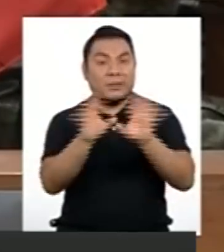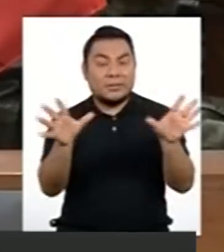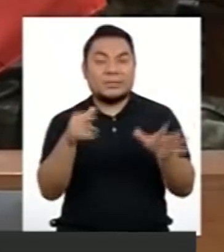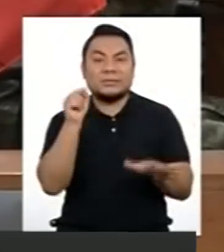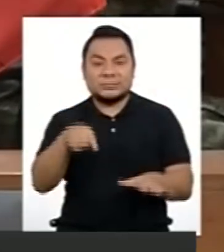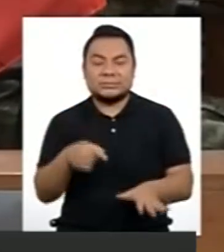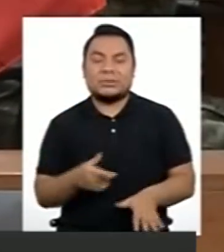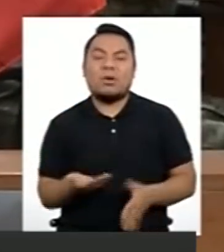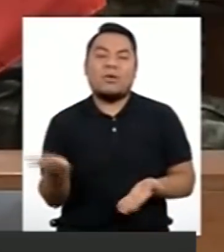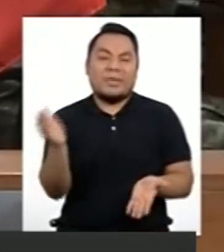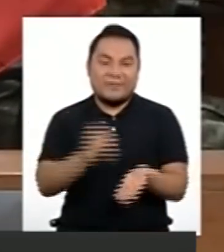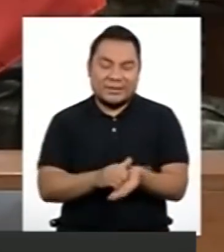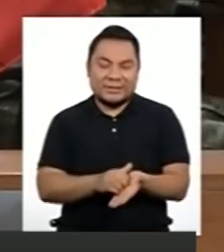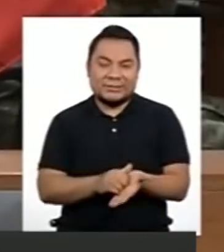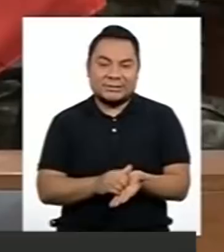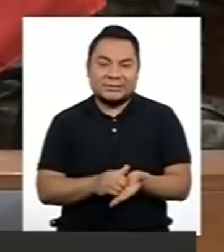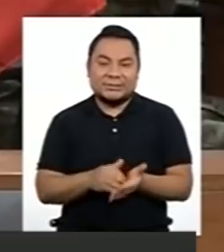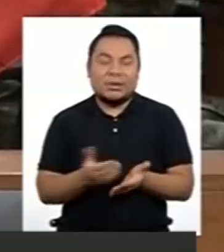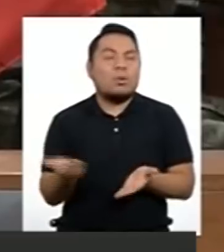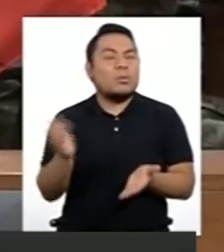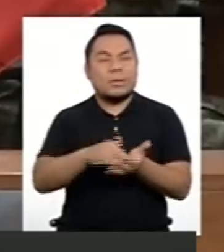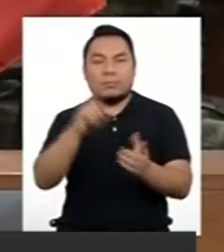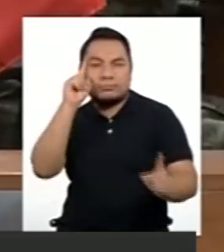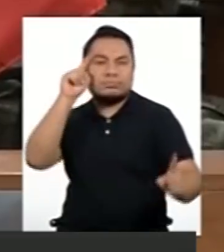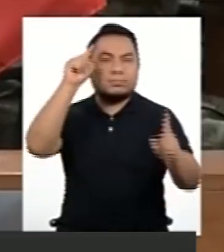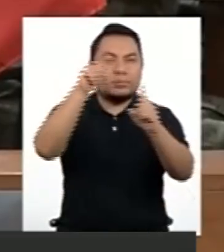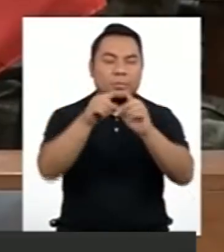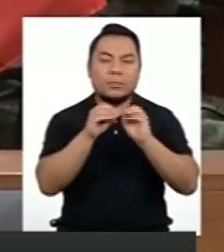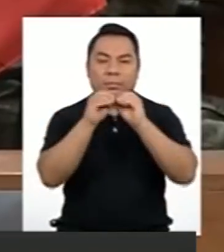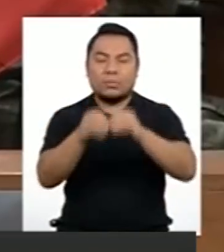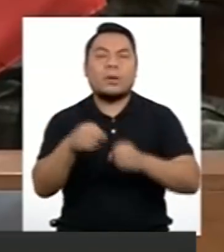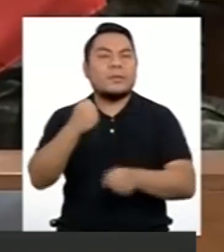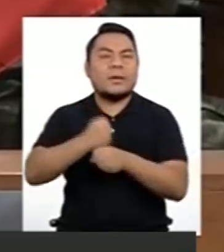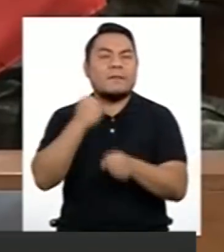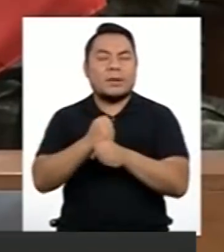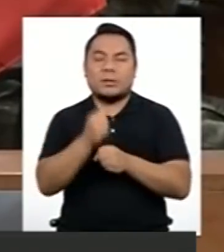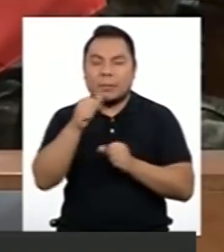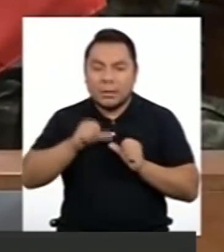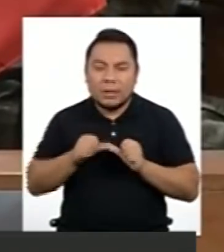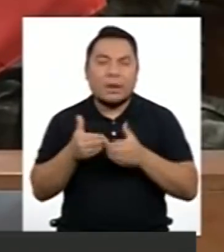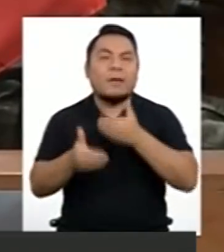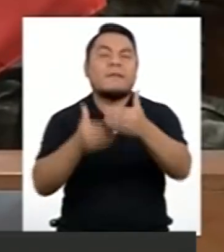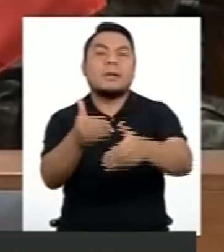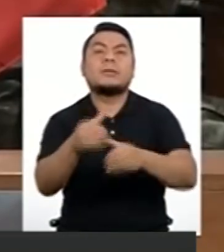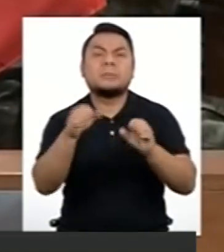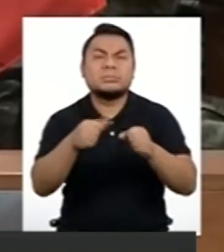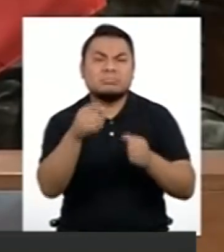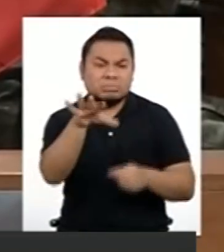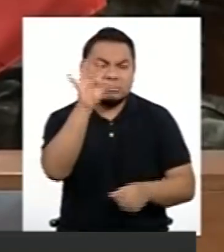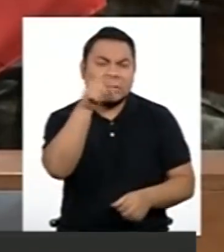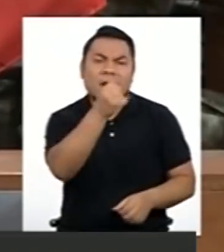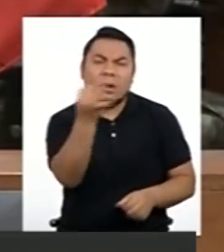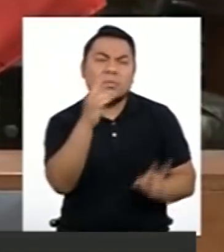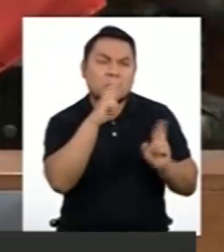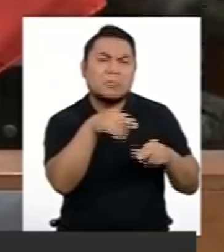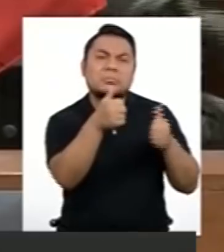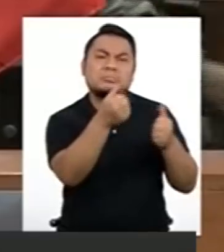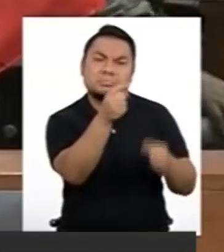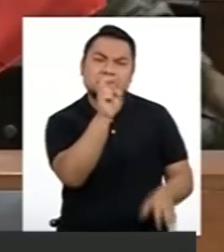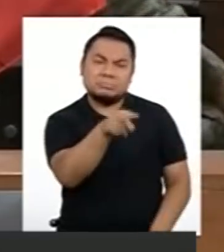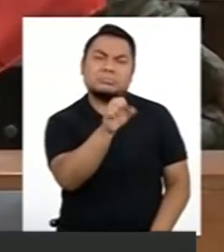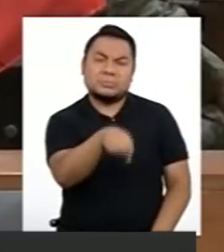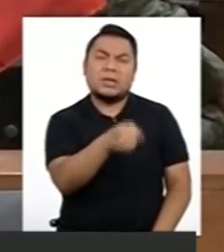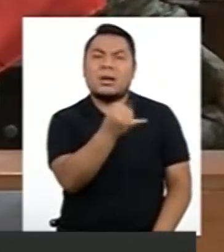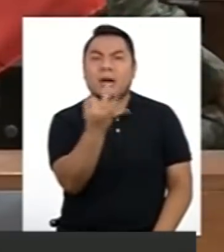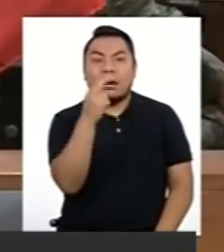nos ponemos nuevas metas, nos ponemos nuevos objetivos y comenzamos a trabajar duro para alcanzarlos. Vamos encontrando algunos resultados que